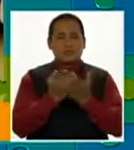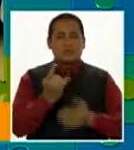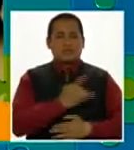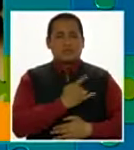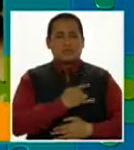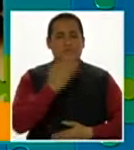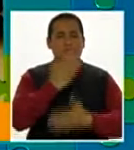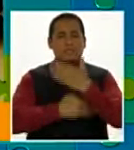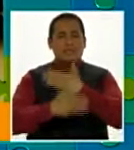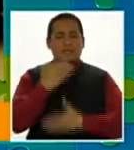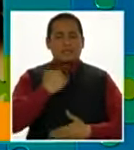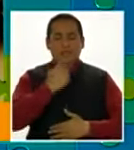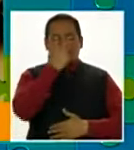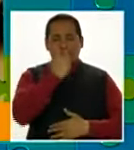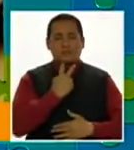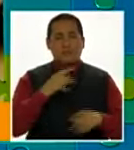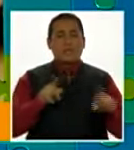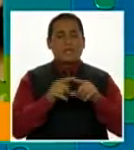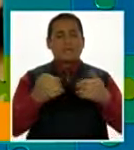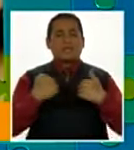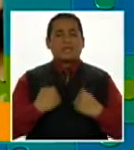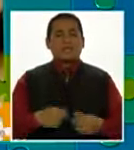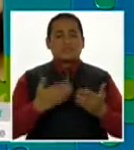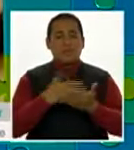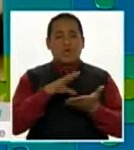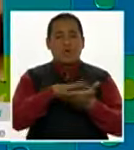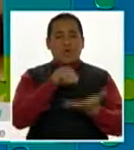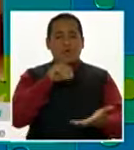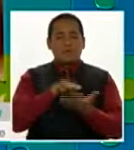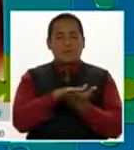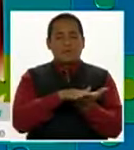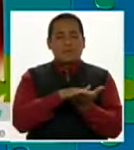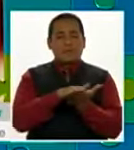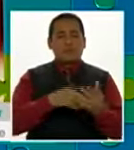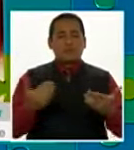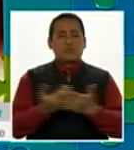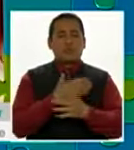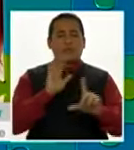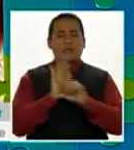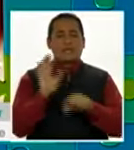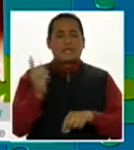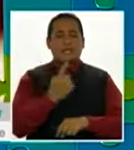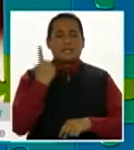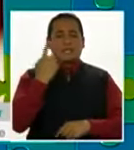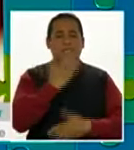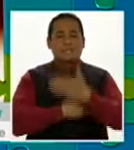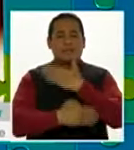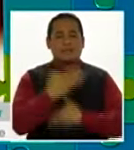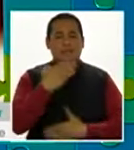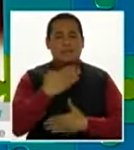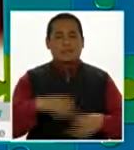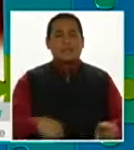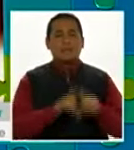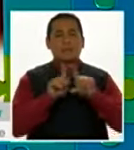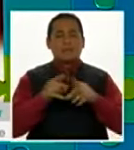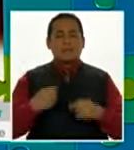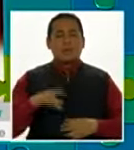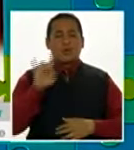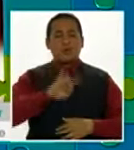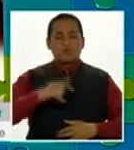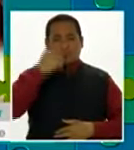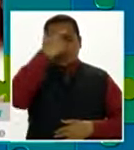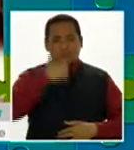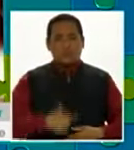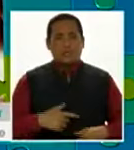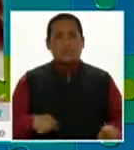estudiantes universitarios con discapacidad visual a recoger un ejemplar en sistema braille de la nueva Ley General sobre Discapacidad para